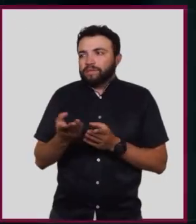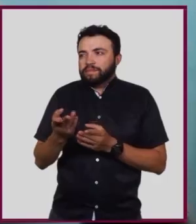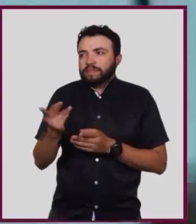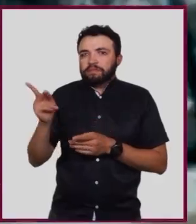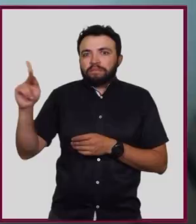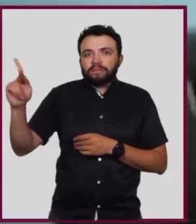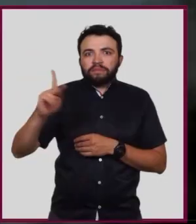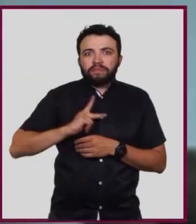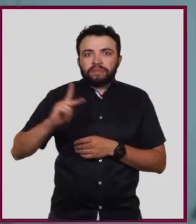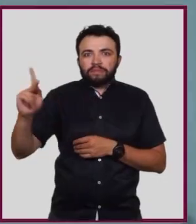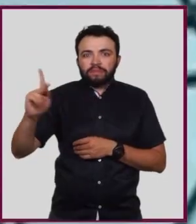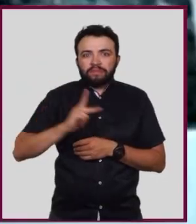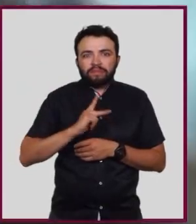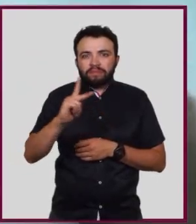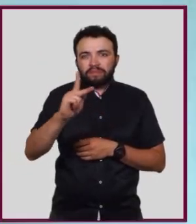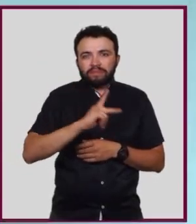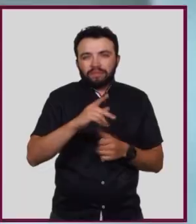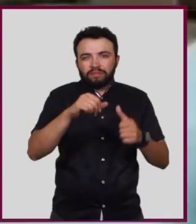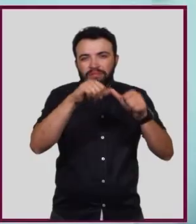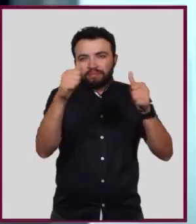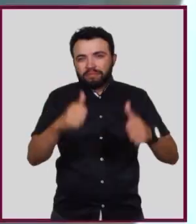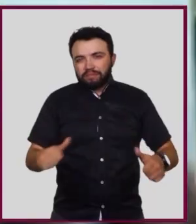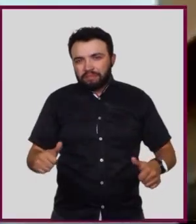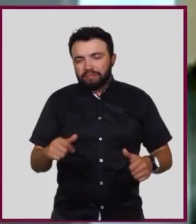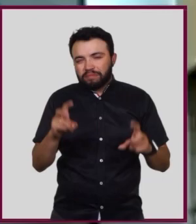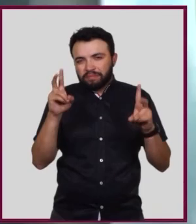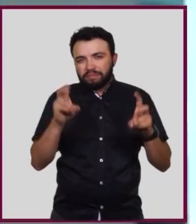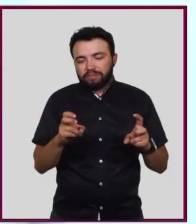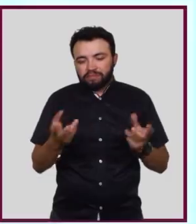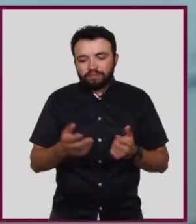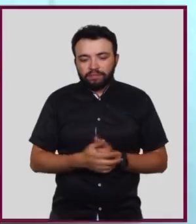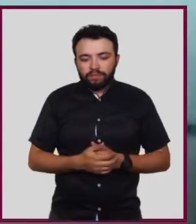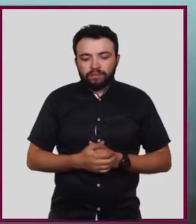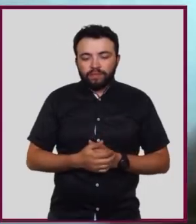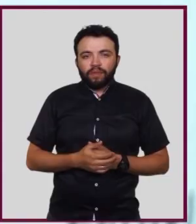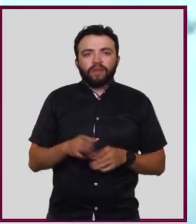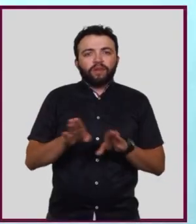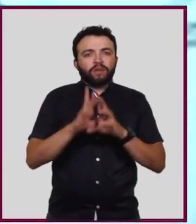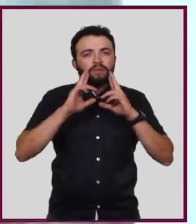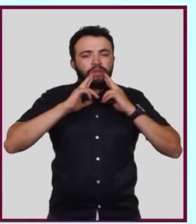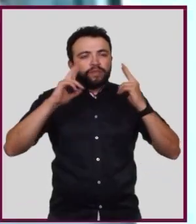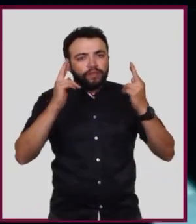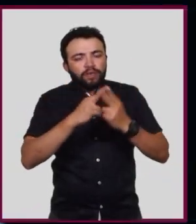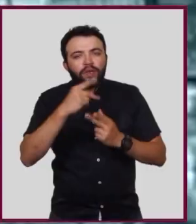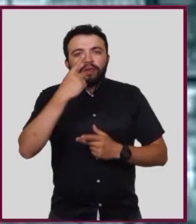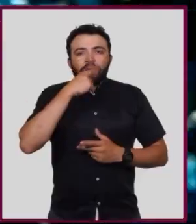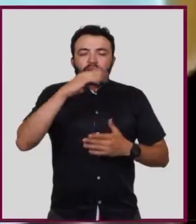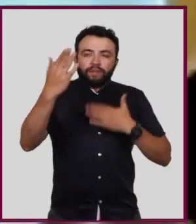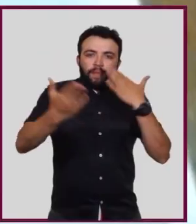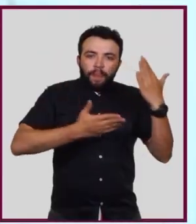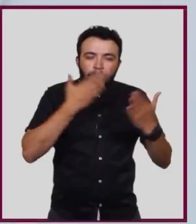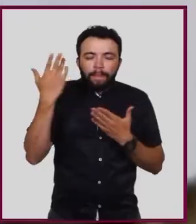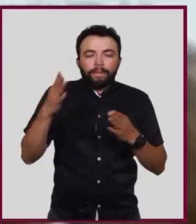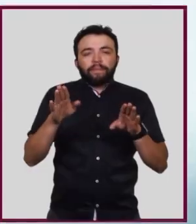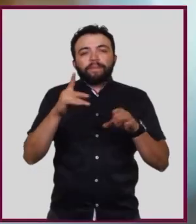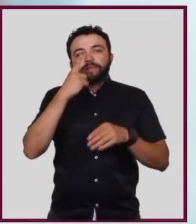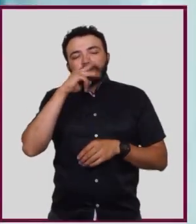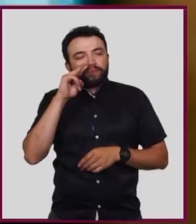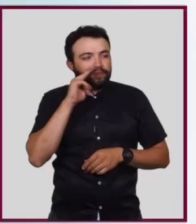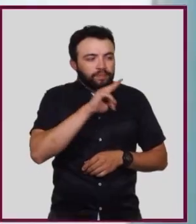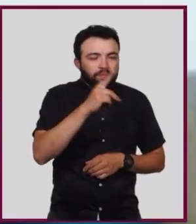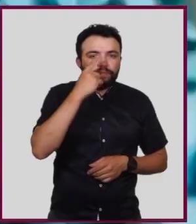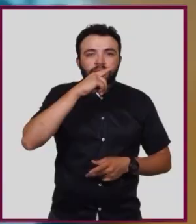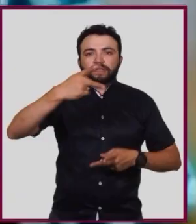similares. Entonces, pero sobre todo era para reunirnos, para estudiar, para examinar, para hablar